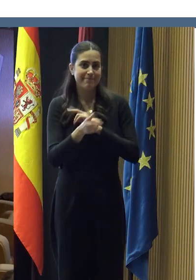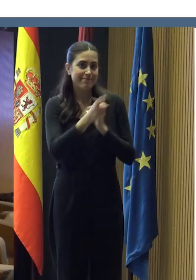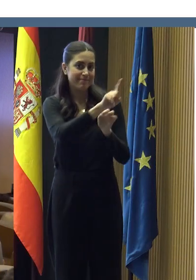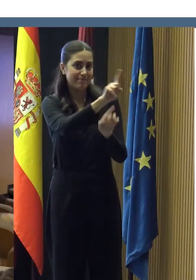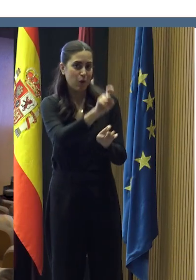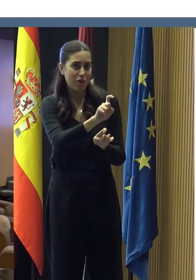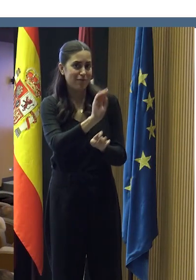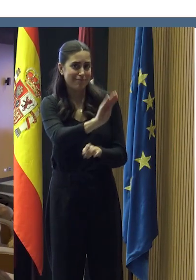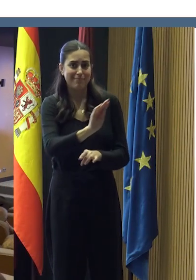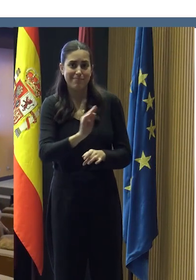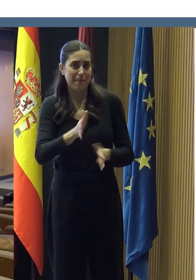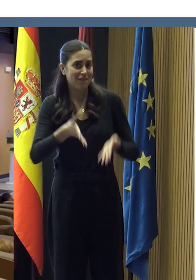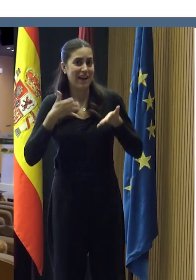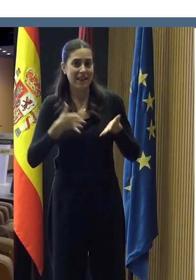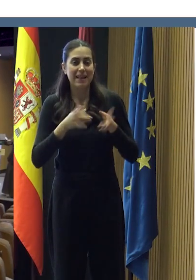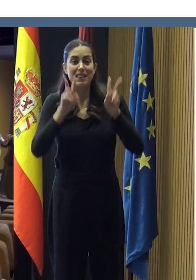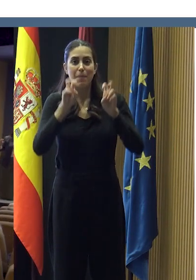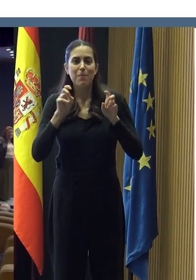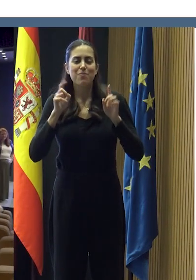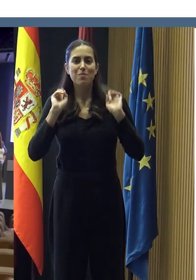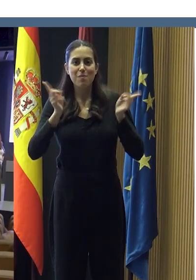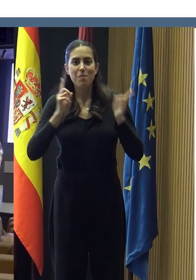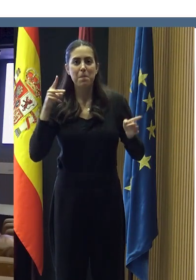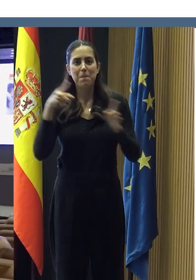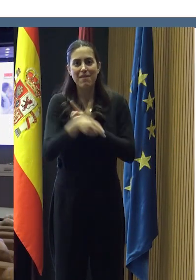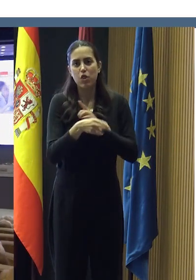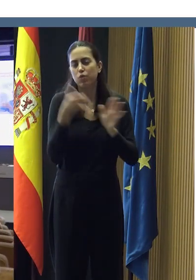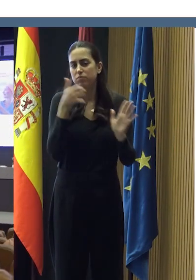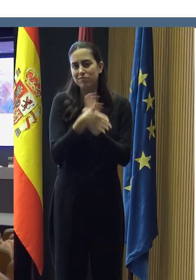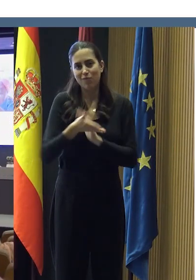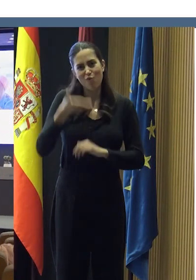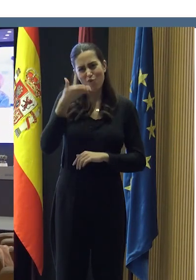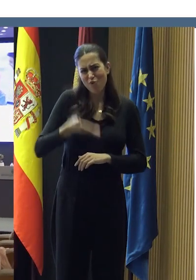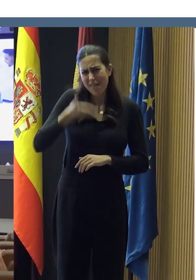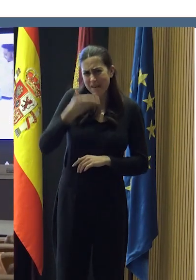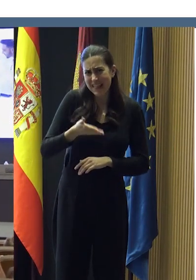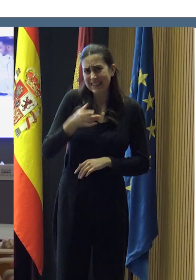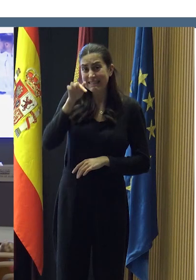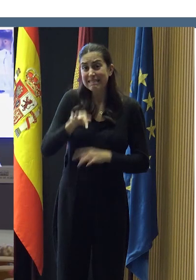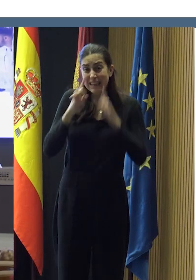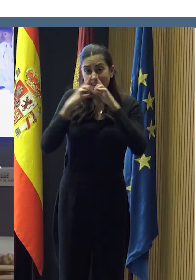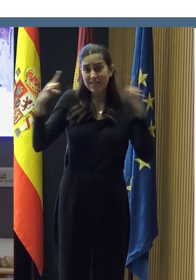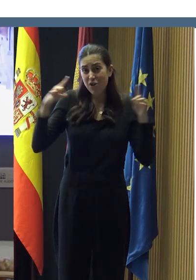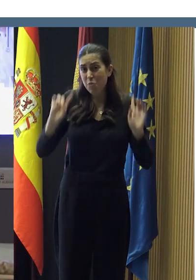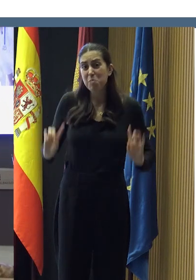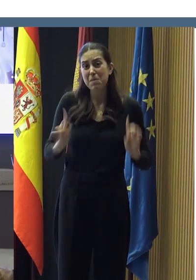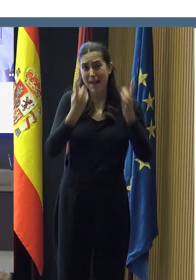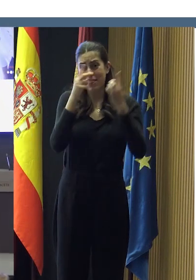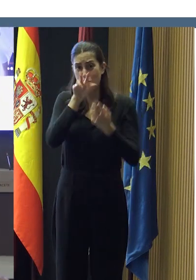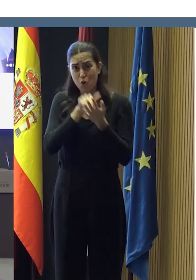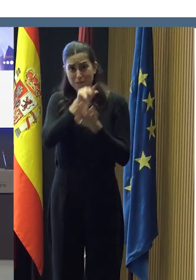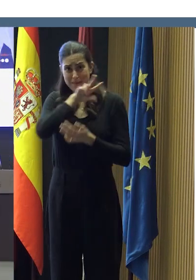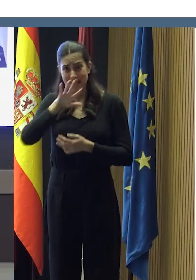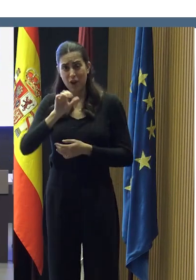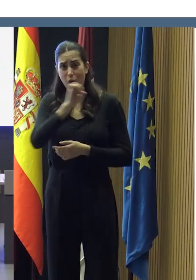aprovechar para decir que la prevención es fundamental. De hecho, este año, por primera vez, en el año 2025,